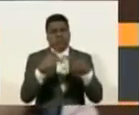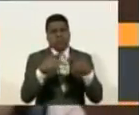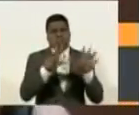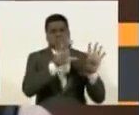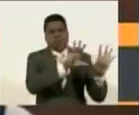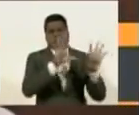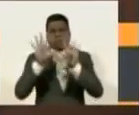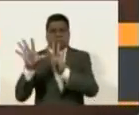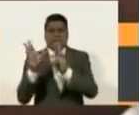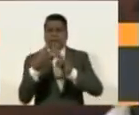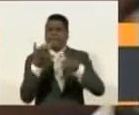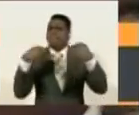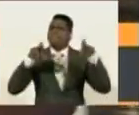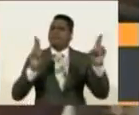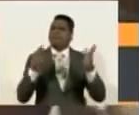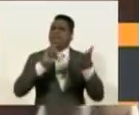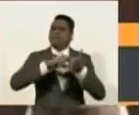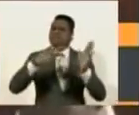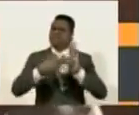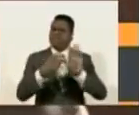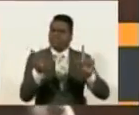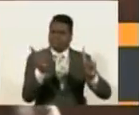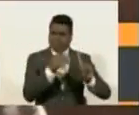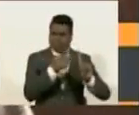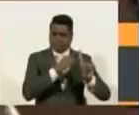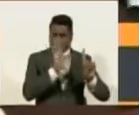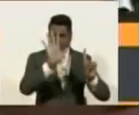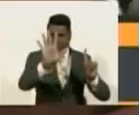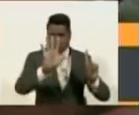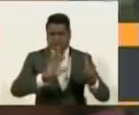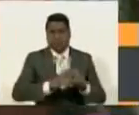la paz qué significa? Entre otras cosas,